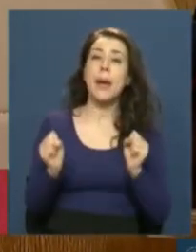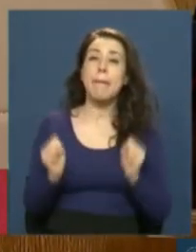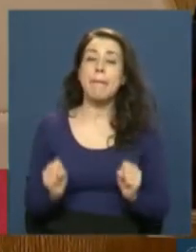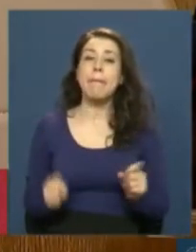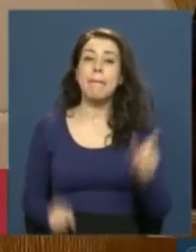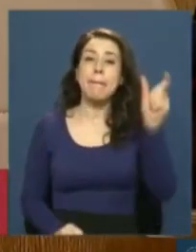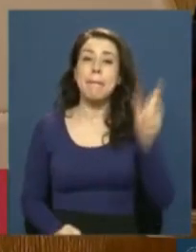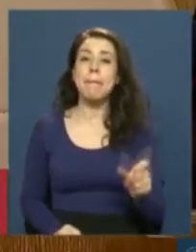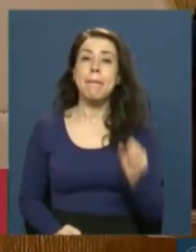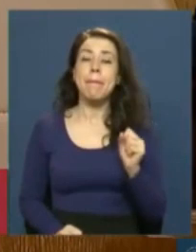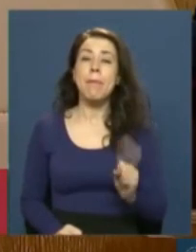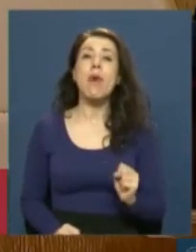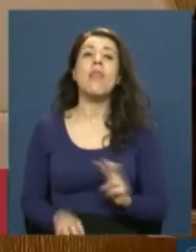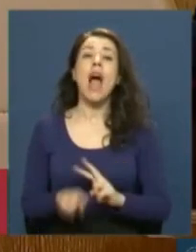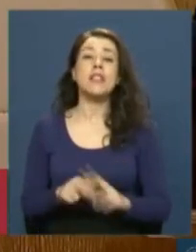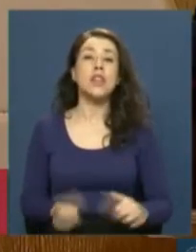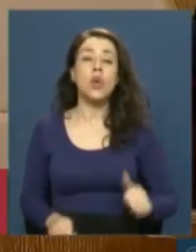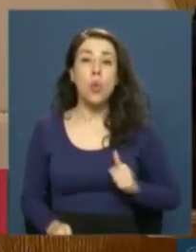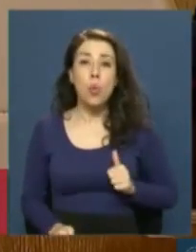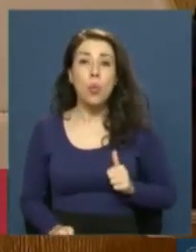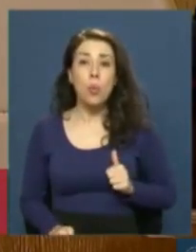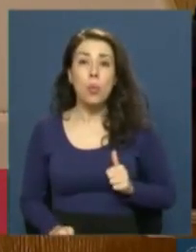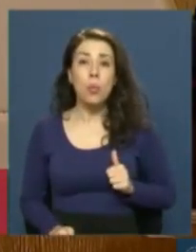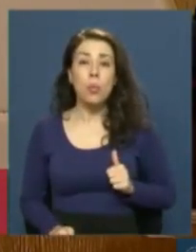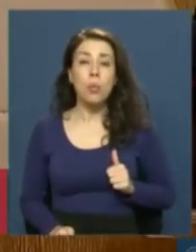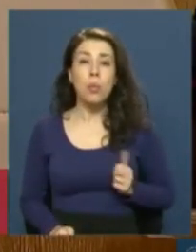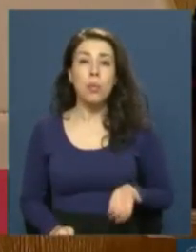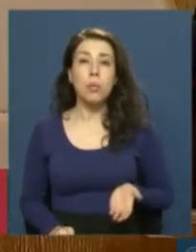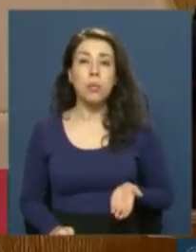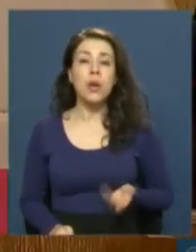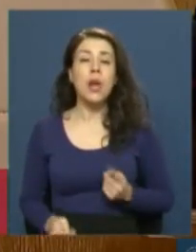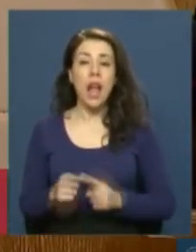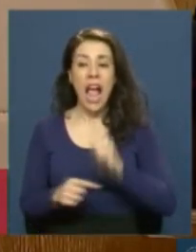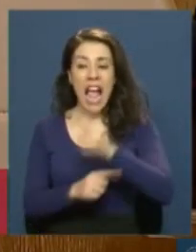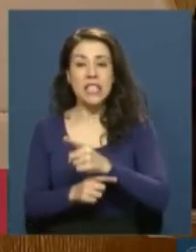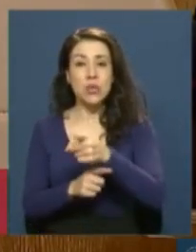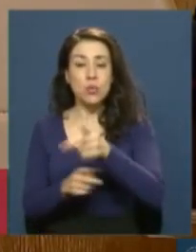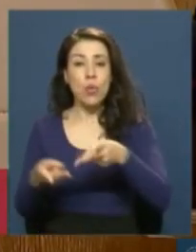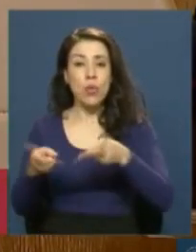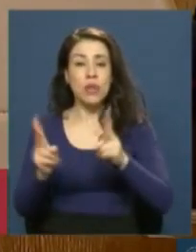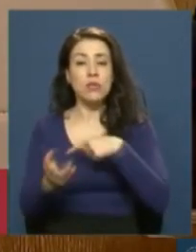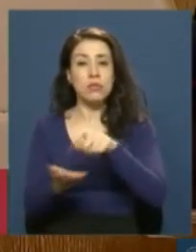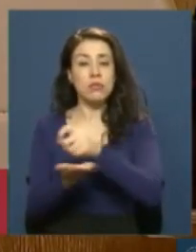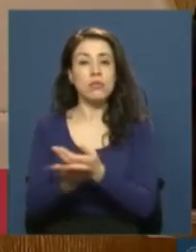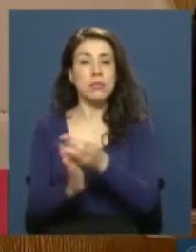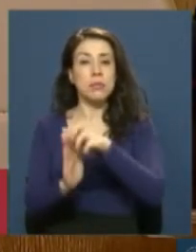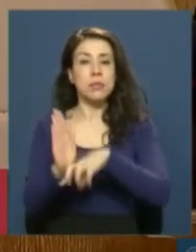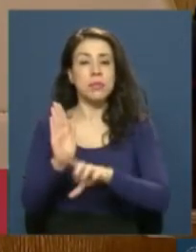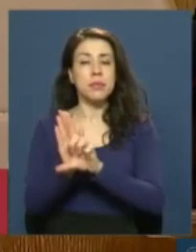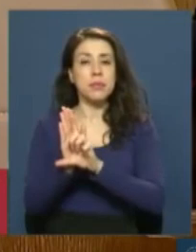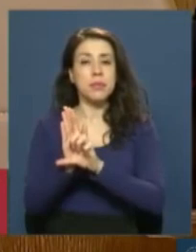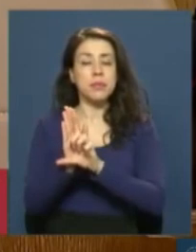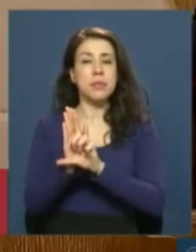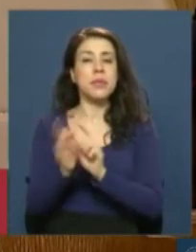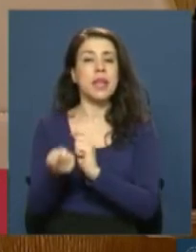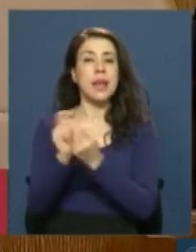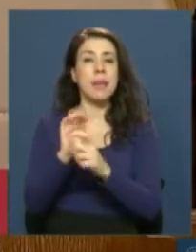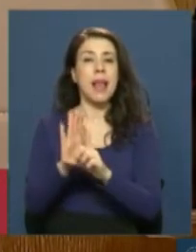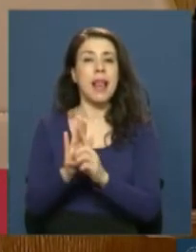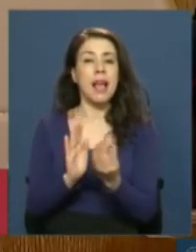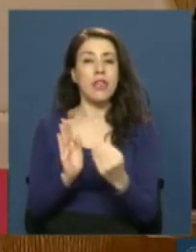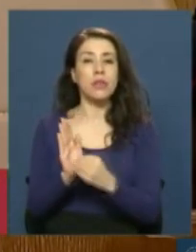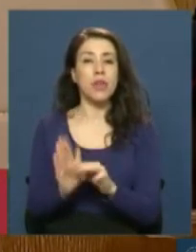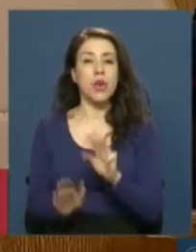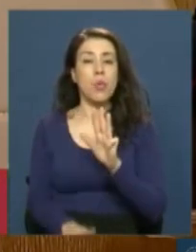que tiene una persona de dar curso a una acción de manera tal de poder exigir este derecho y por lo mismo presentar un proyecto de ley que modifique la ley